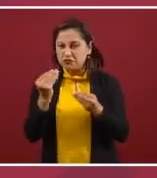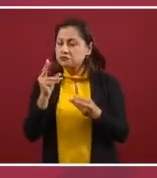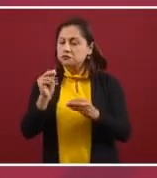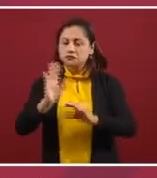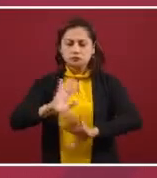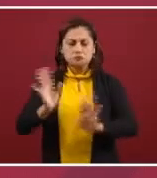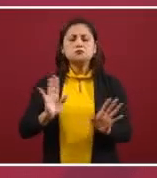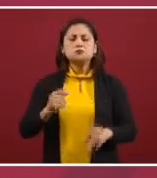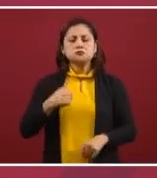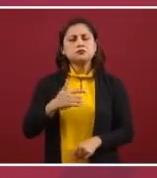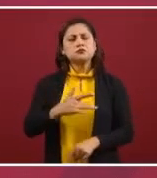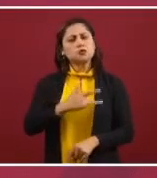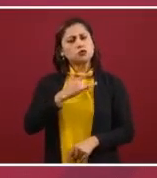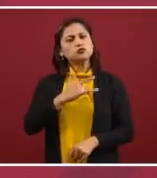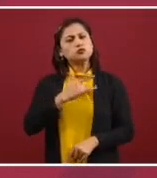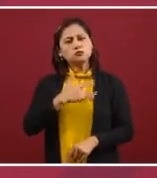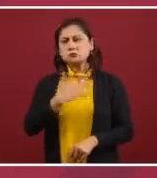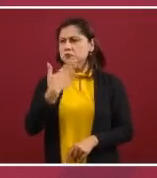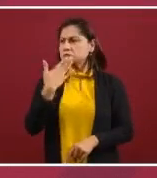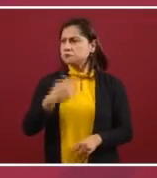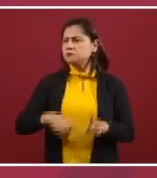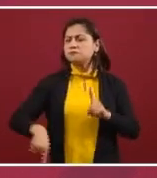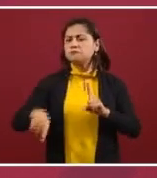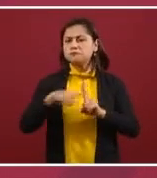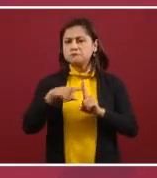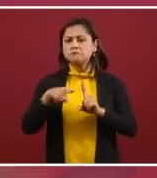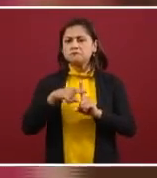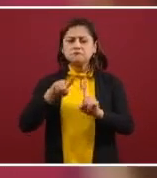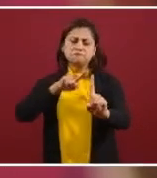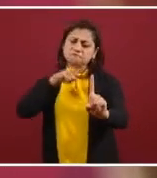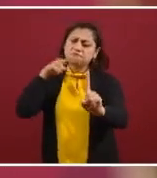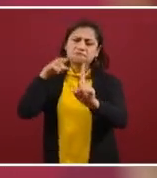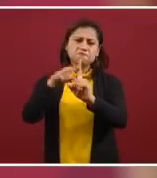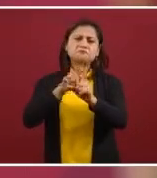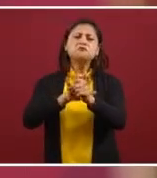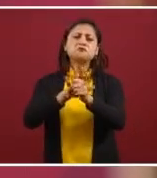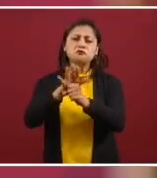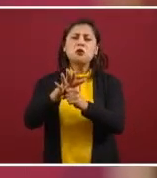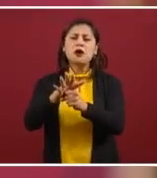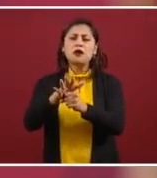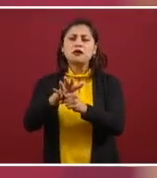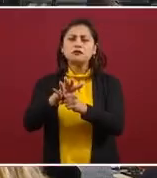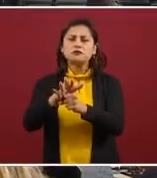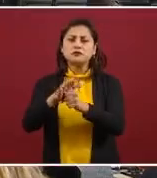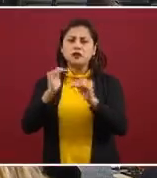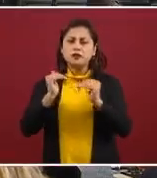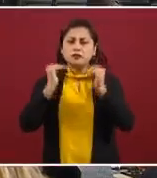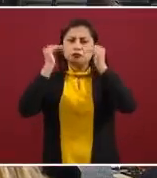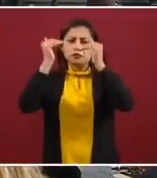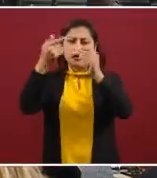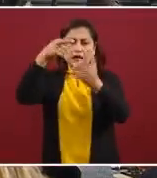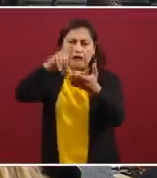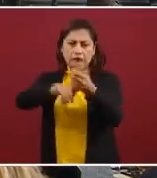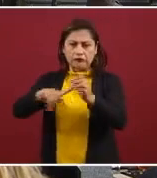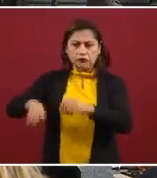optimista, sé que vamos a barrer de corrupción al gobierno, ya iniciamos eso,